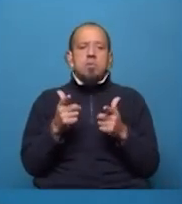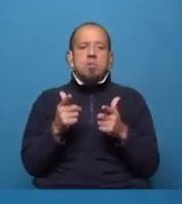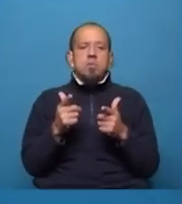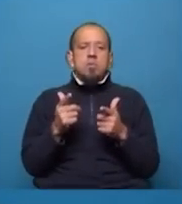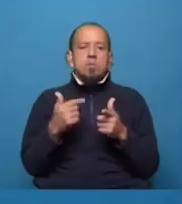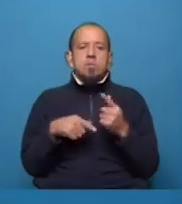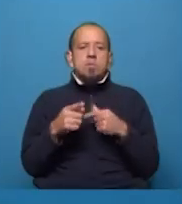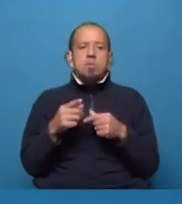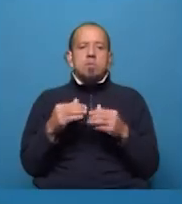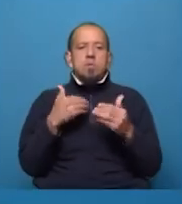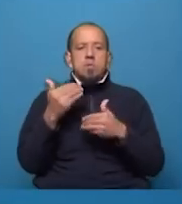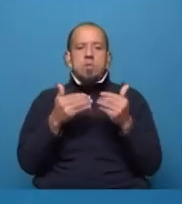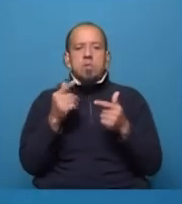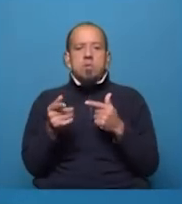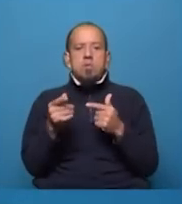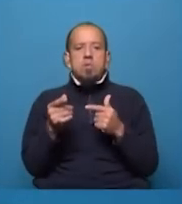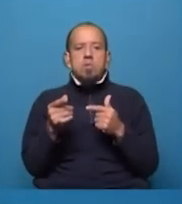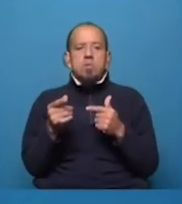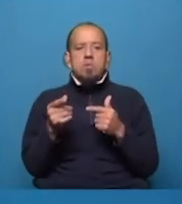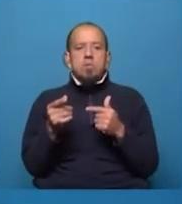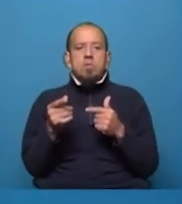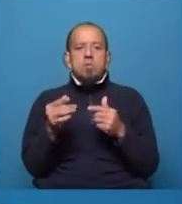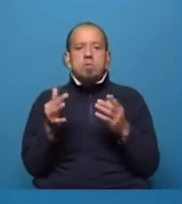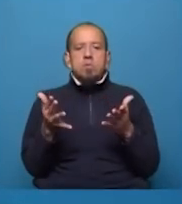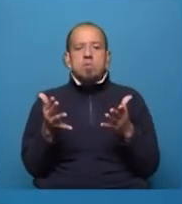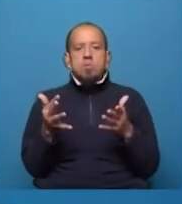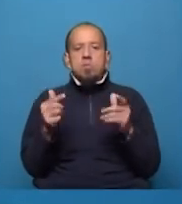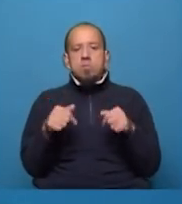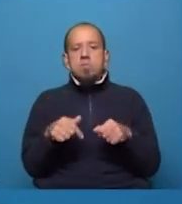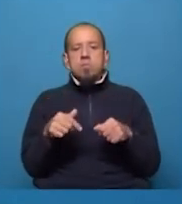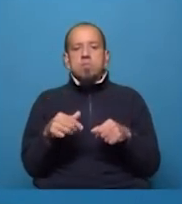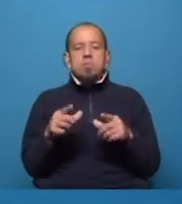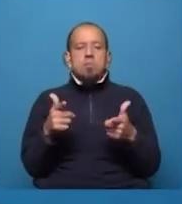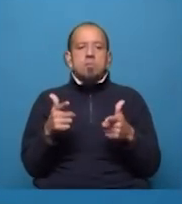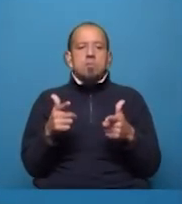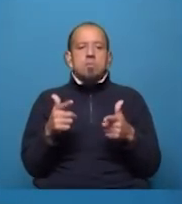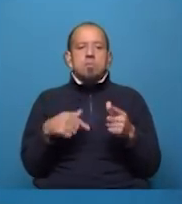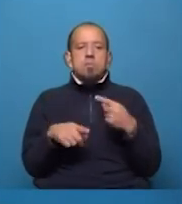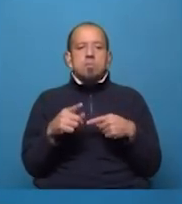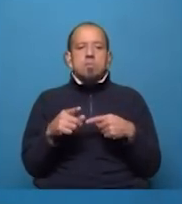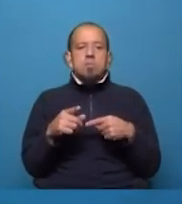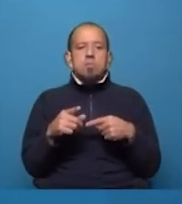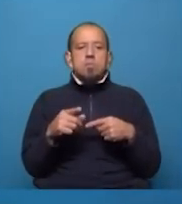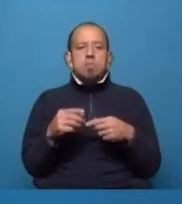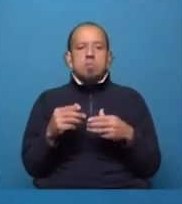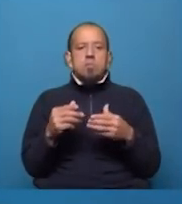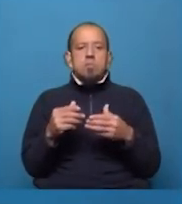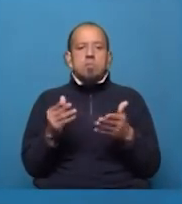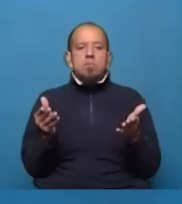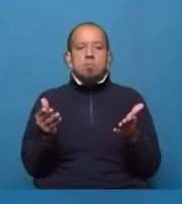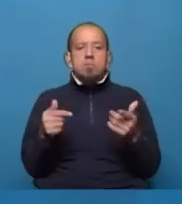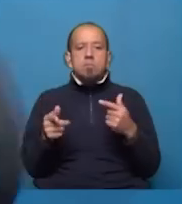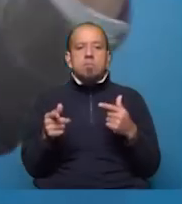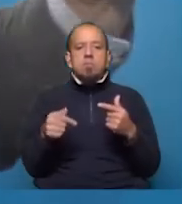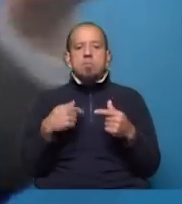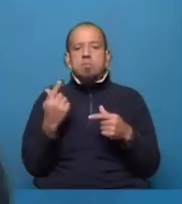el mismo avance este ahora hoy vos lo que no ves es una acción conjunta de esas por ejemplo ves que un